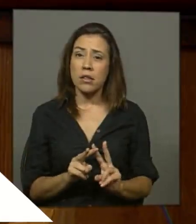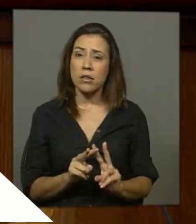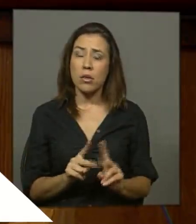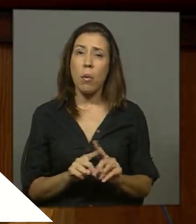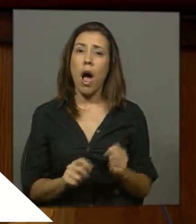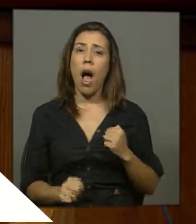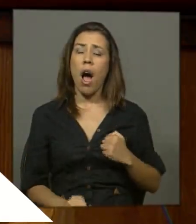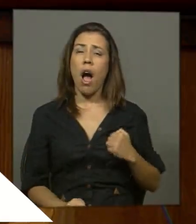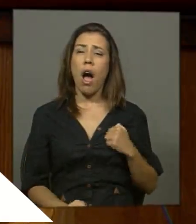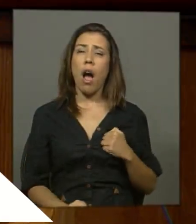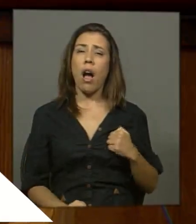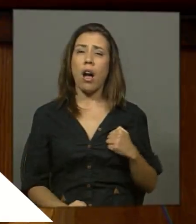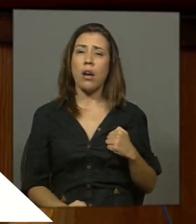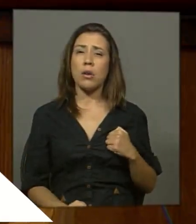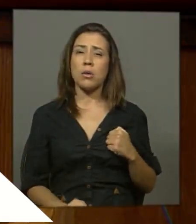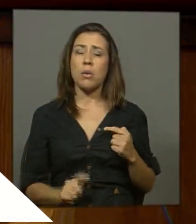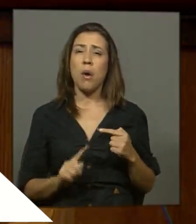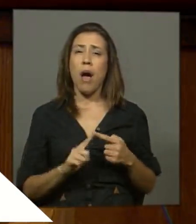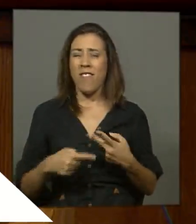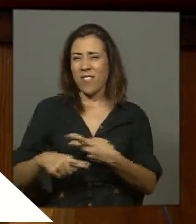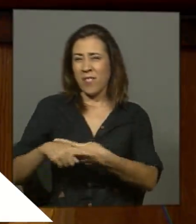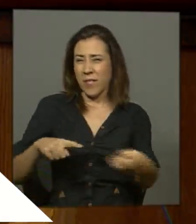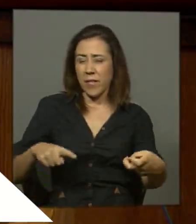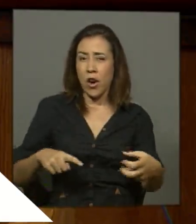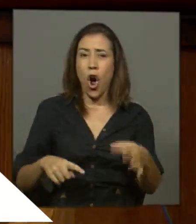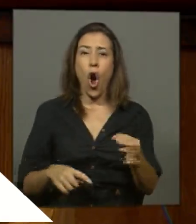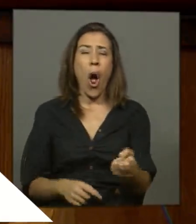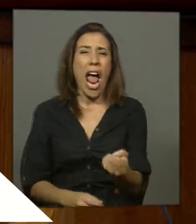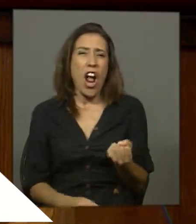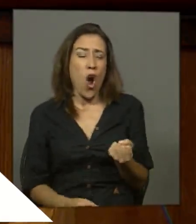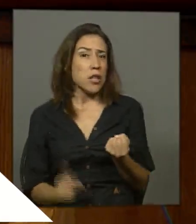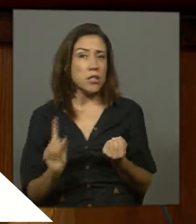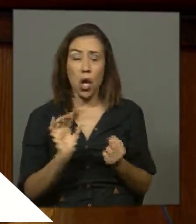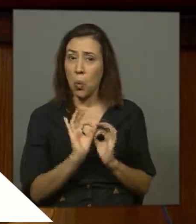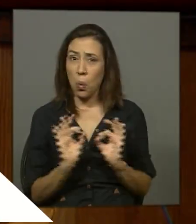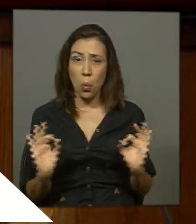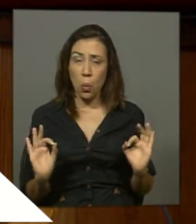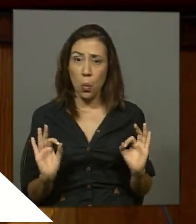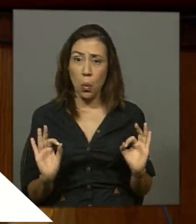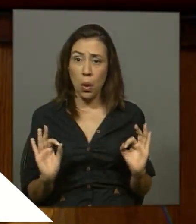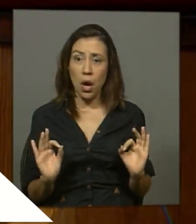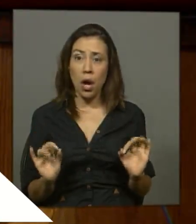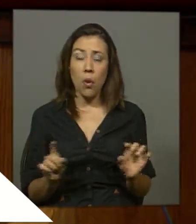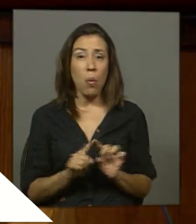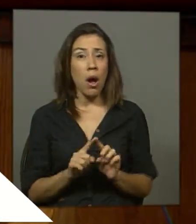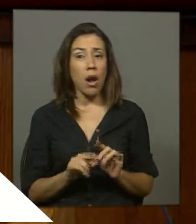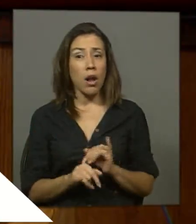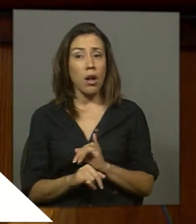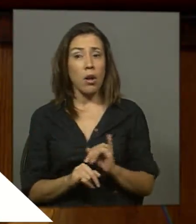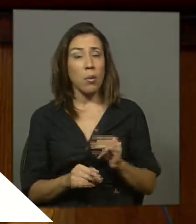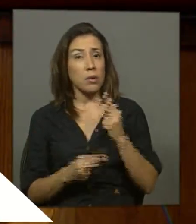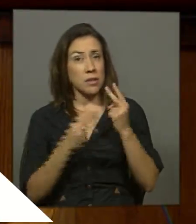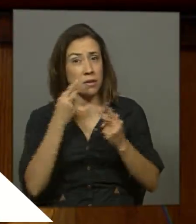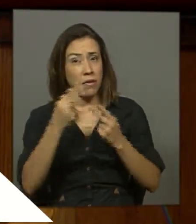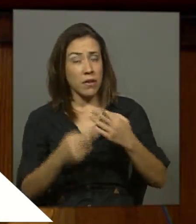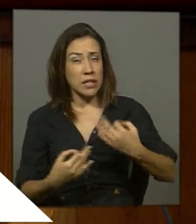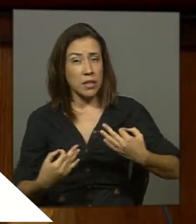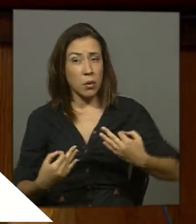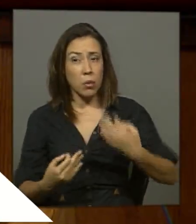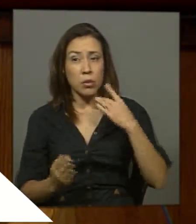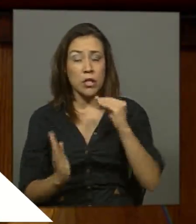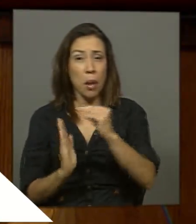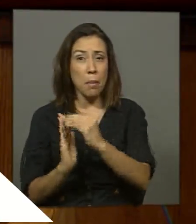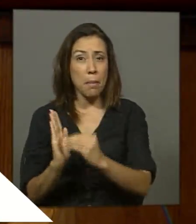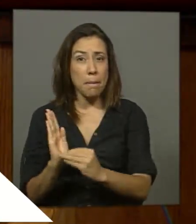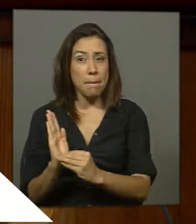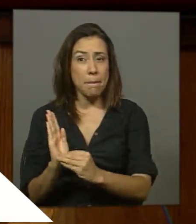actitud ni revanchista ni egoísta y como lo vamos a ver seguramente porque está en